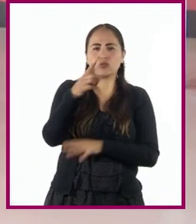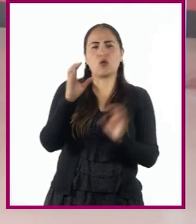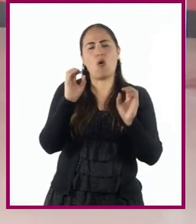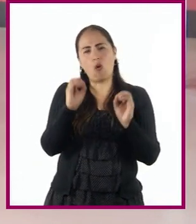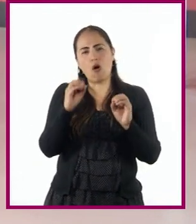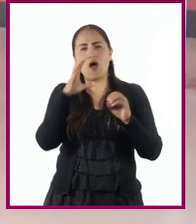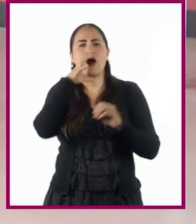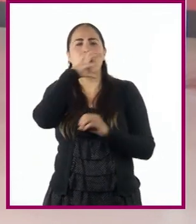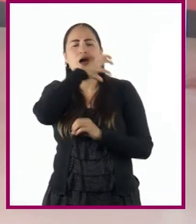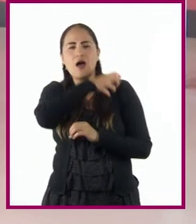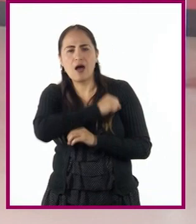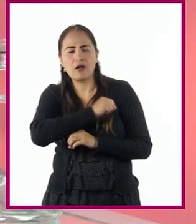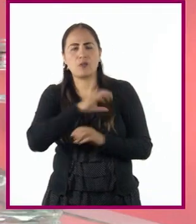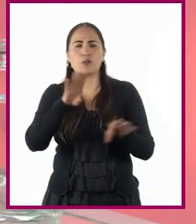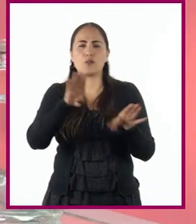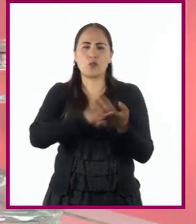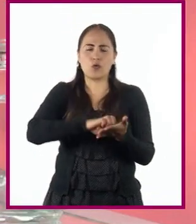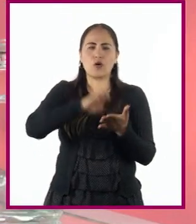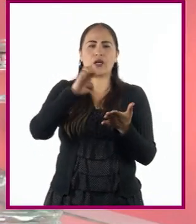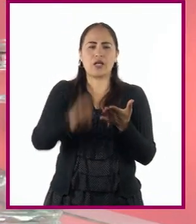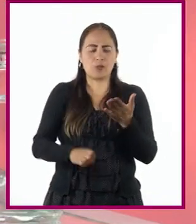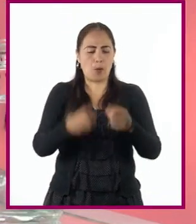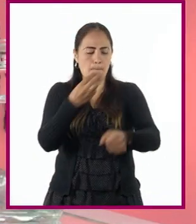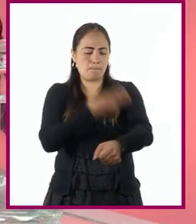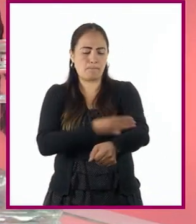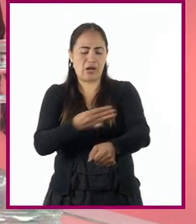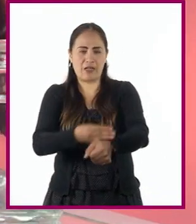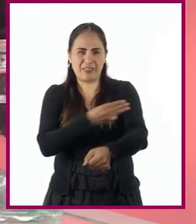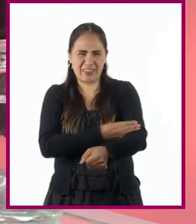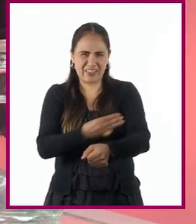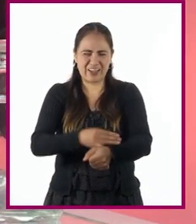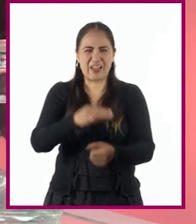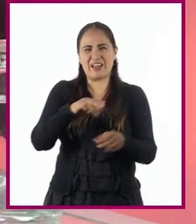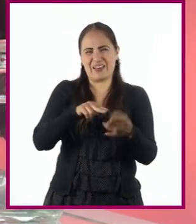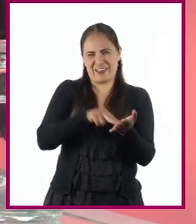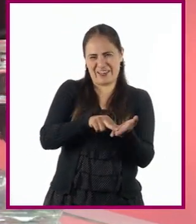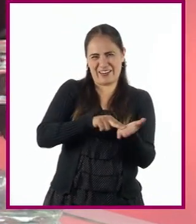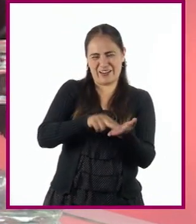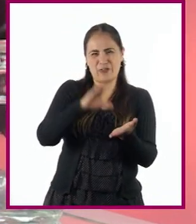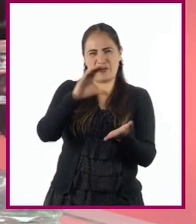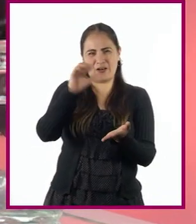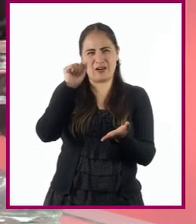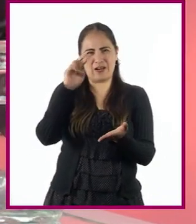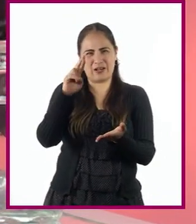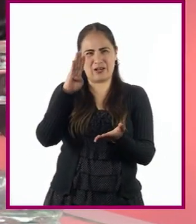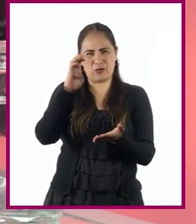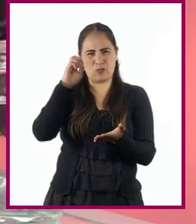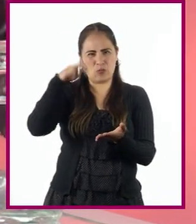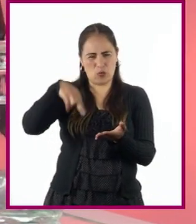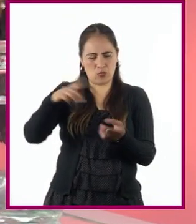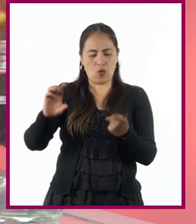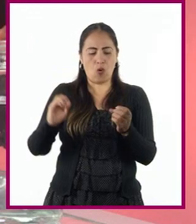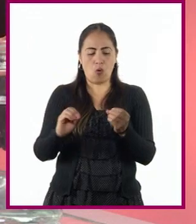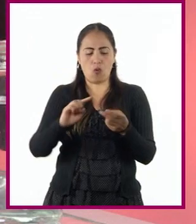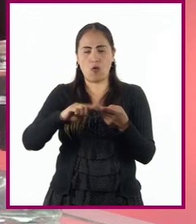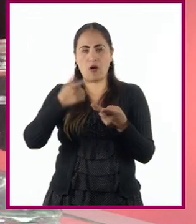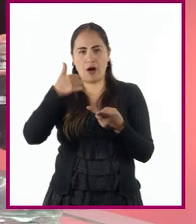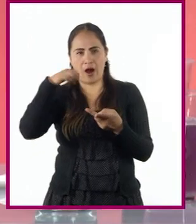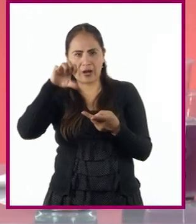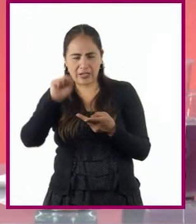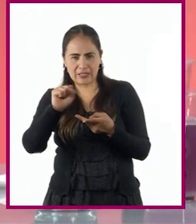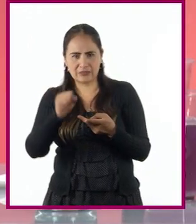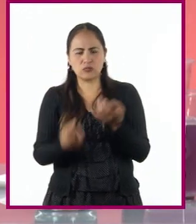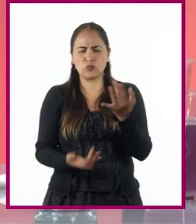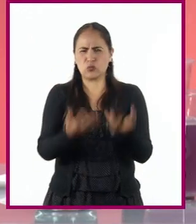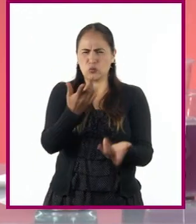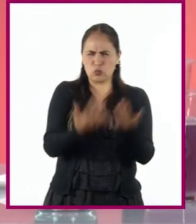ejemplo, en la combustión de la leña, del carbón o del gas que utilizamos para cocinar los átomos, adquieren mucha